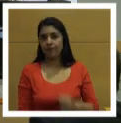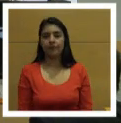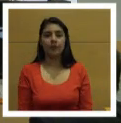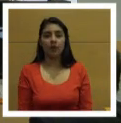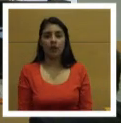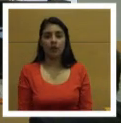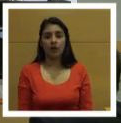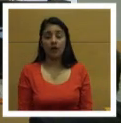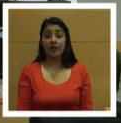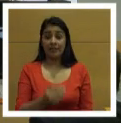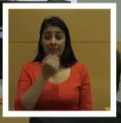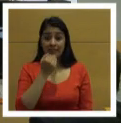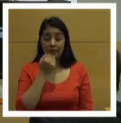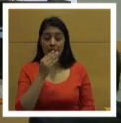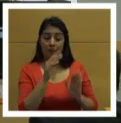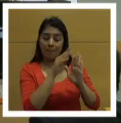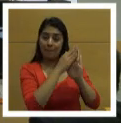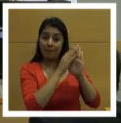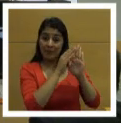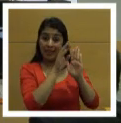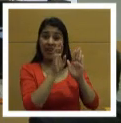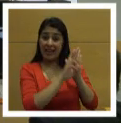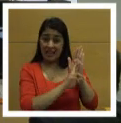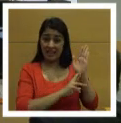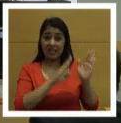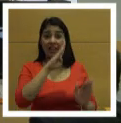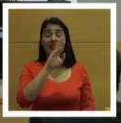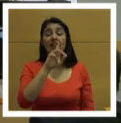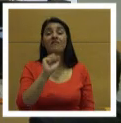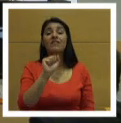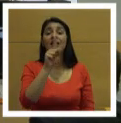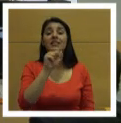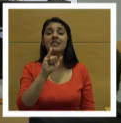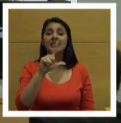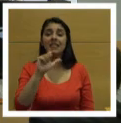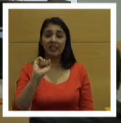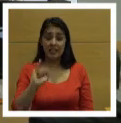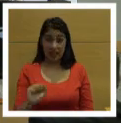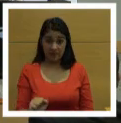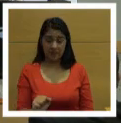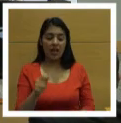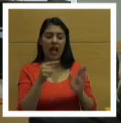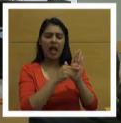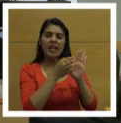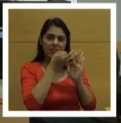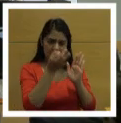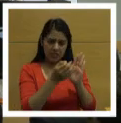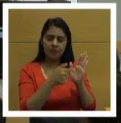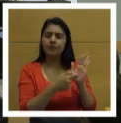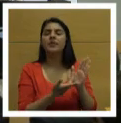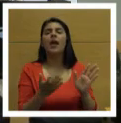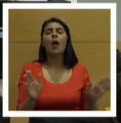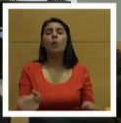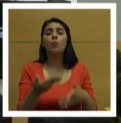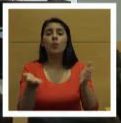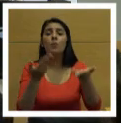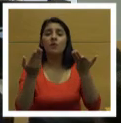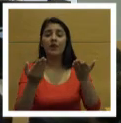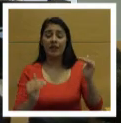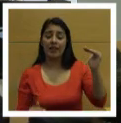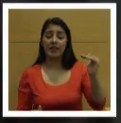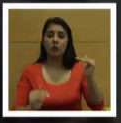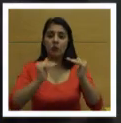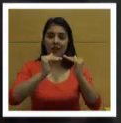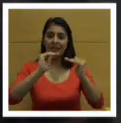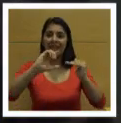Género en las reglas de Brasilia. En definitiva, las reglas abogan por la necesidad de promover la igualdad de género